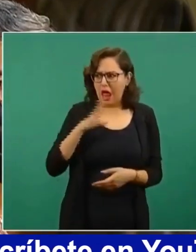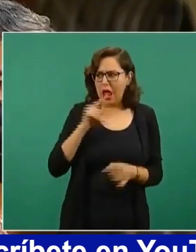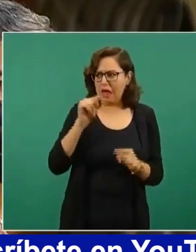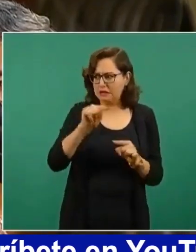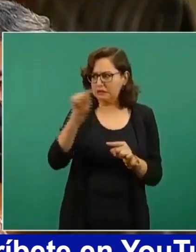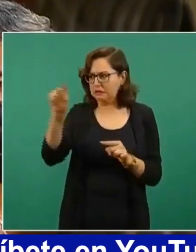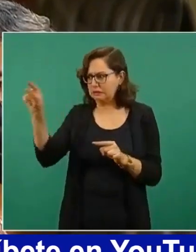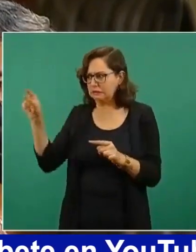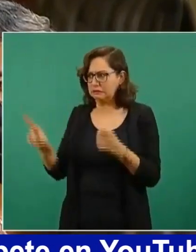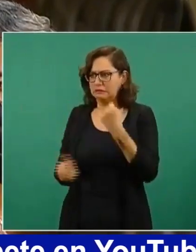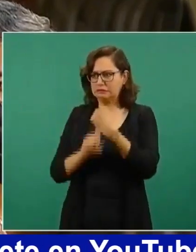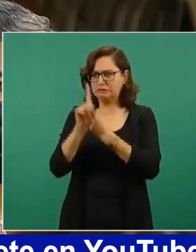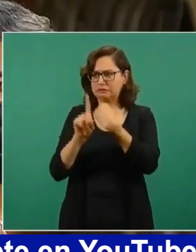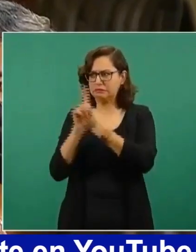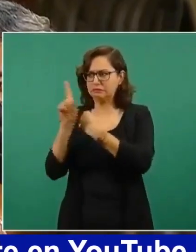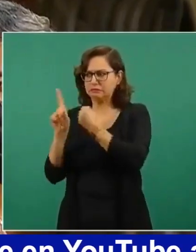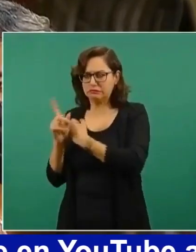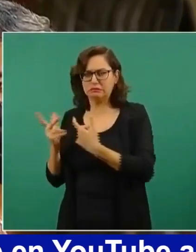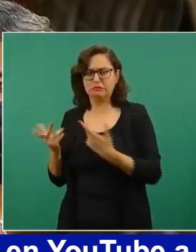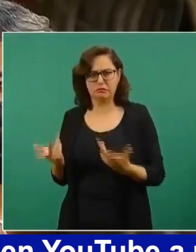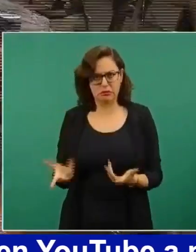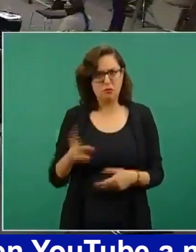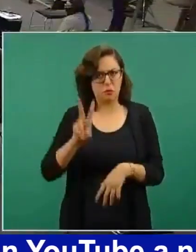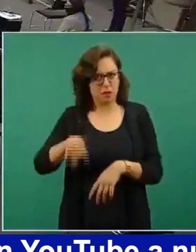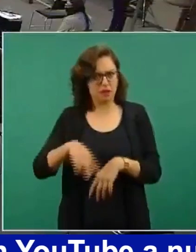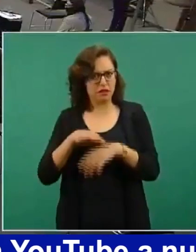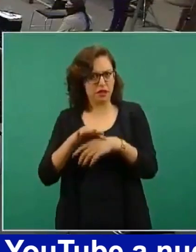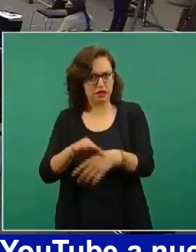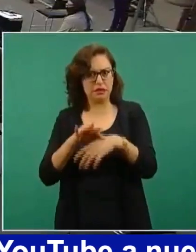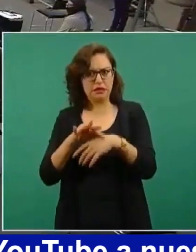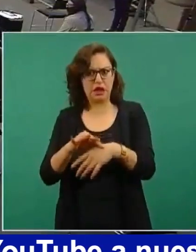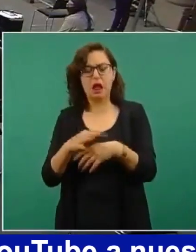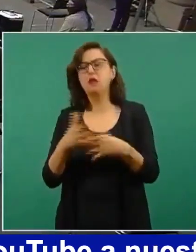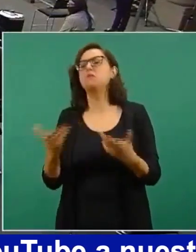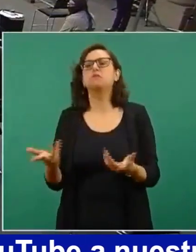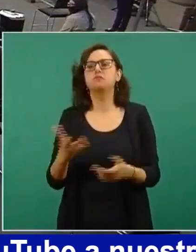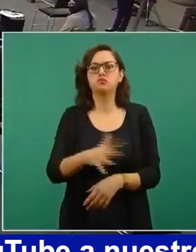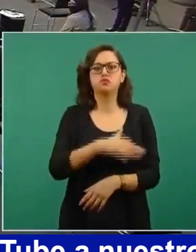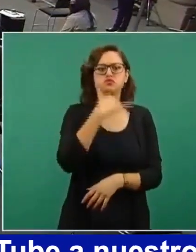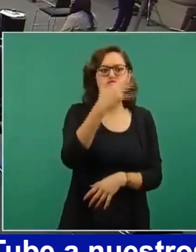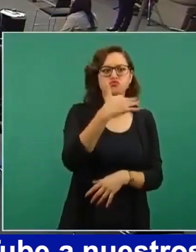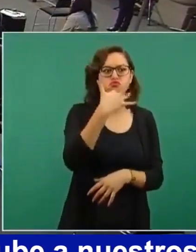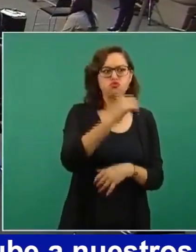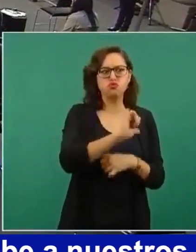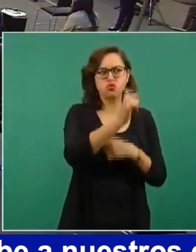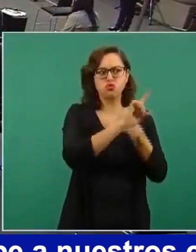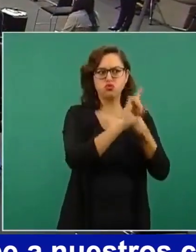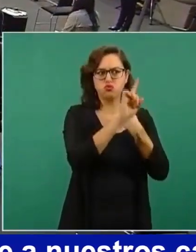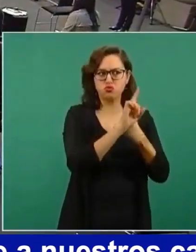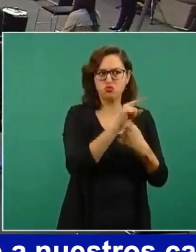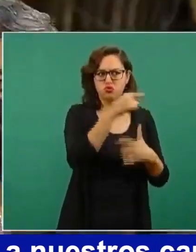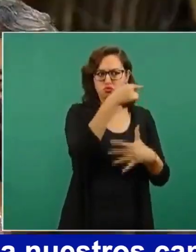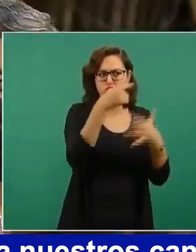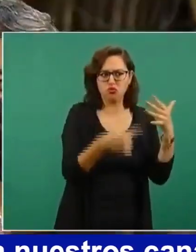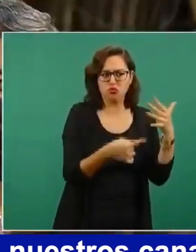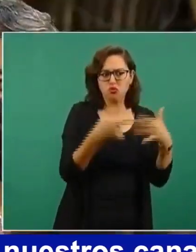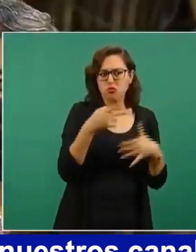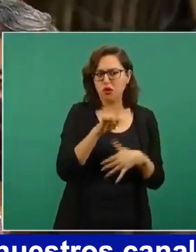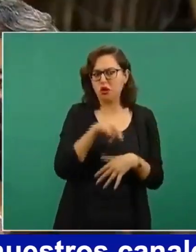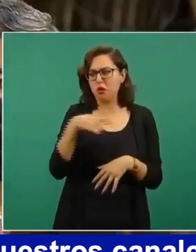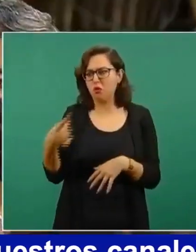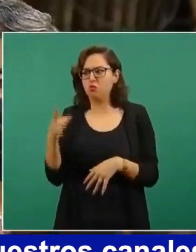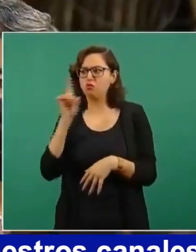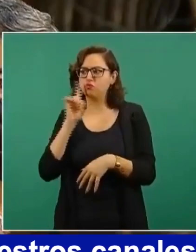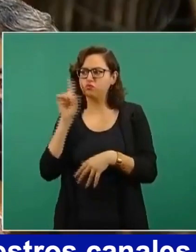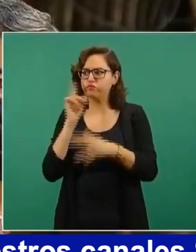que no tienen una causa distinta a cuestiones como corrupción o otro tipo de problemas que hay en el país. Son cuestiones de fondo muy